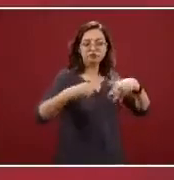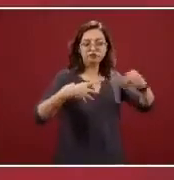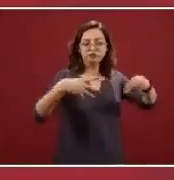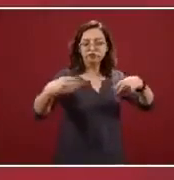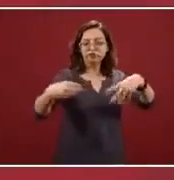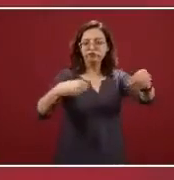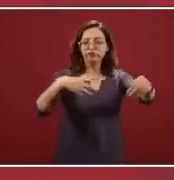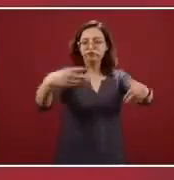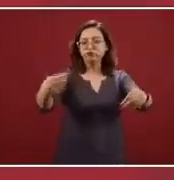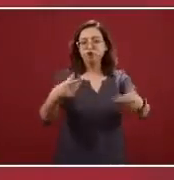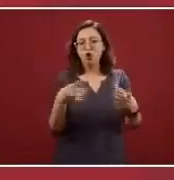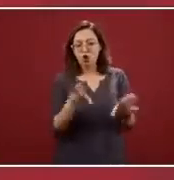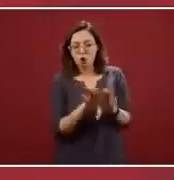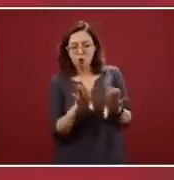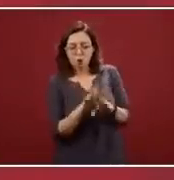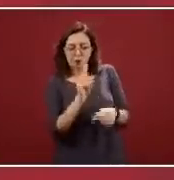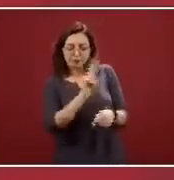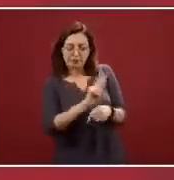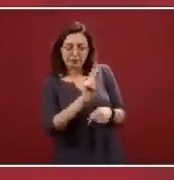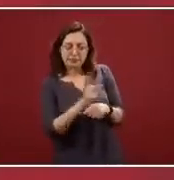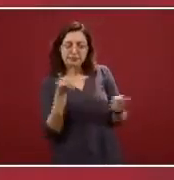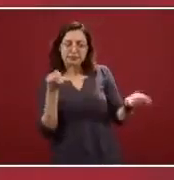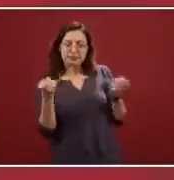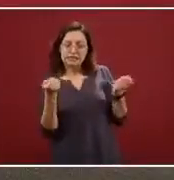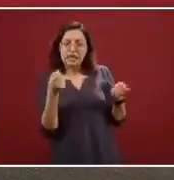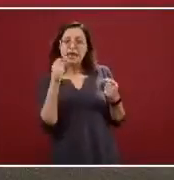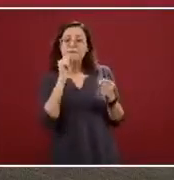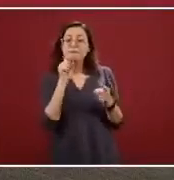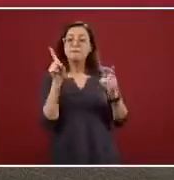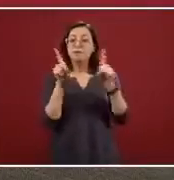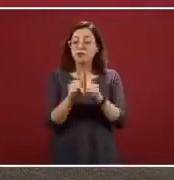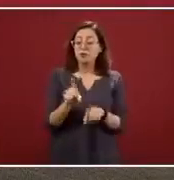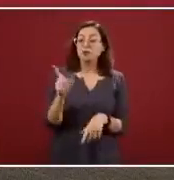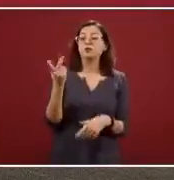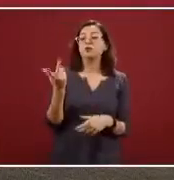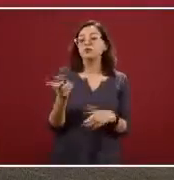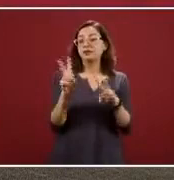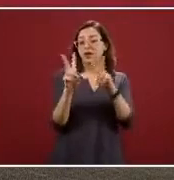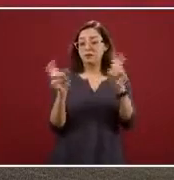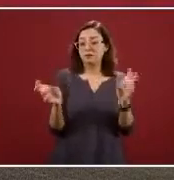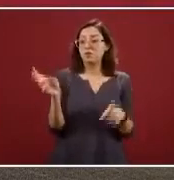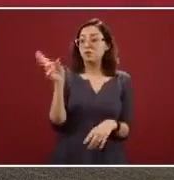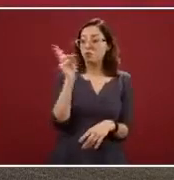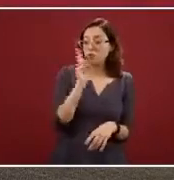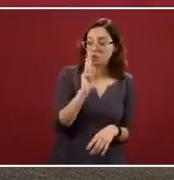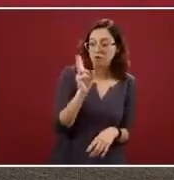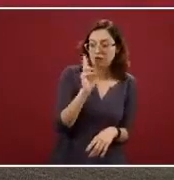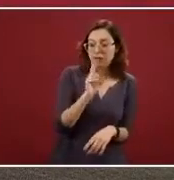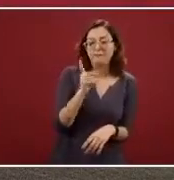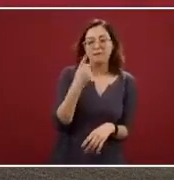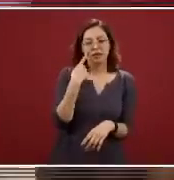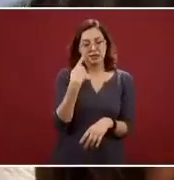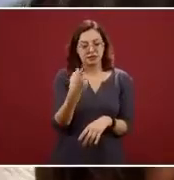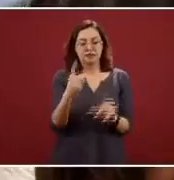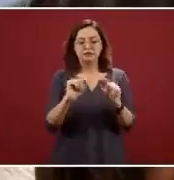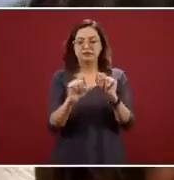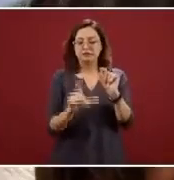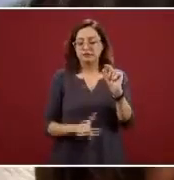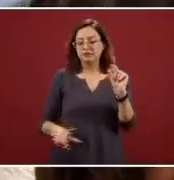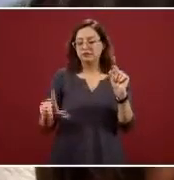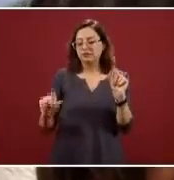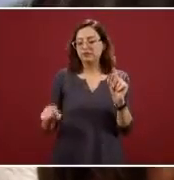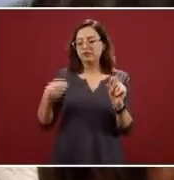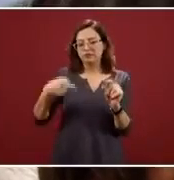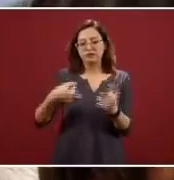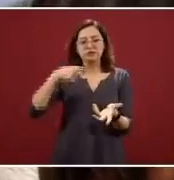y empalmo con la pregunta también del tema de las pruebas. Para México hemos definido, y esto es parte del plan, o sea,